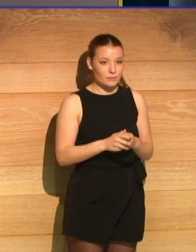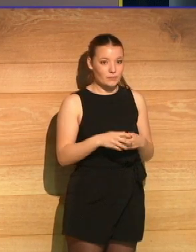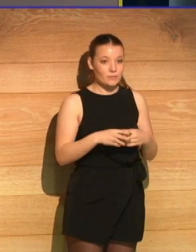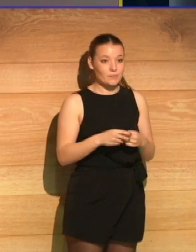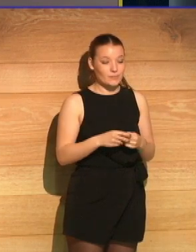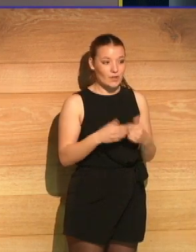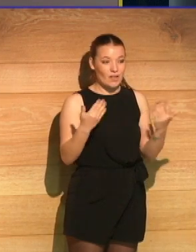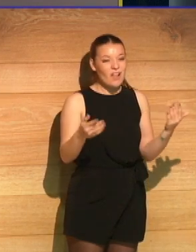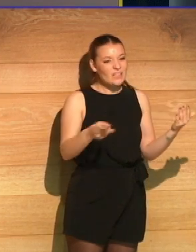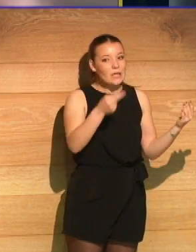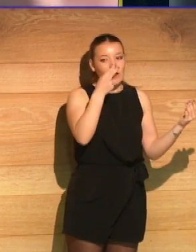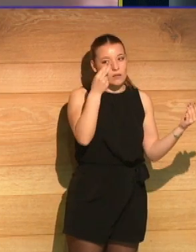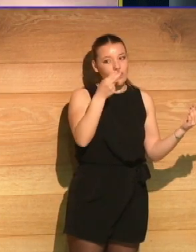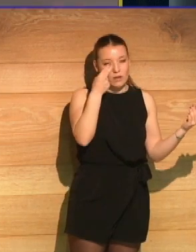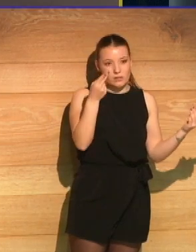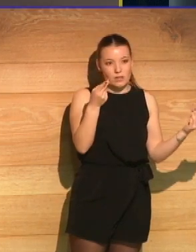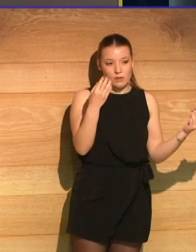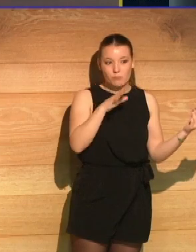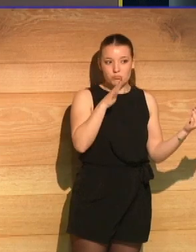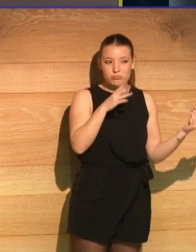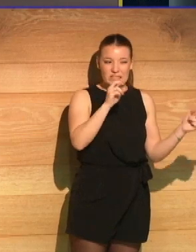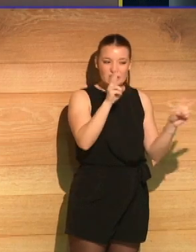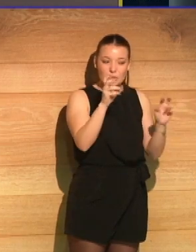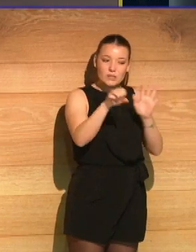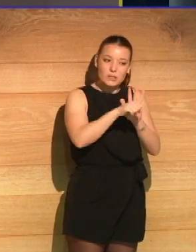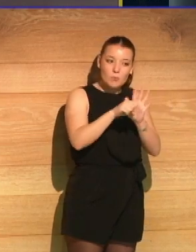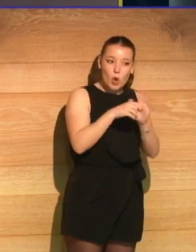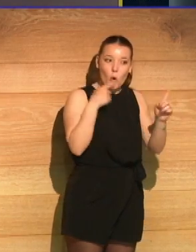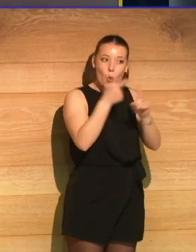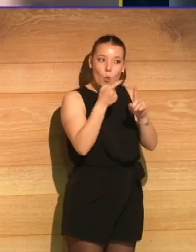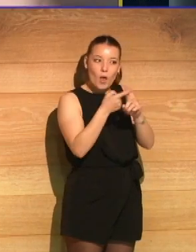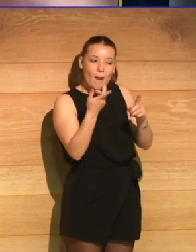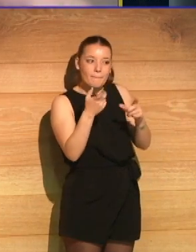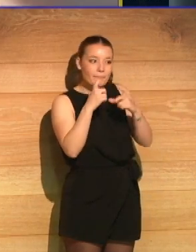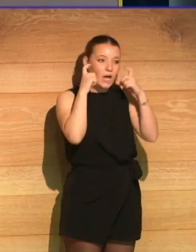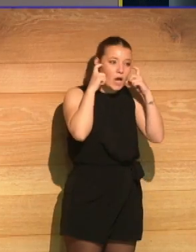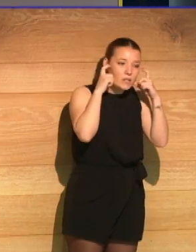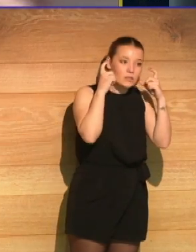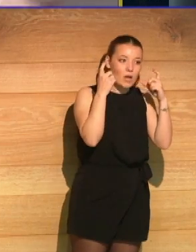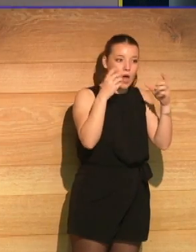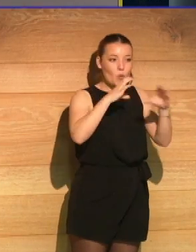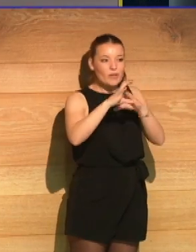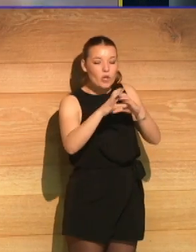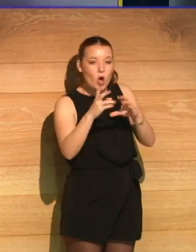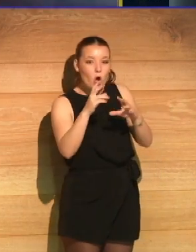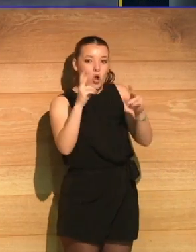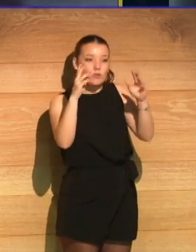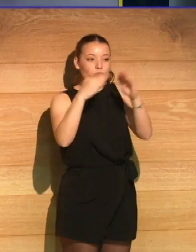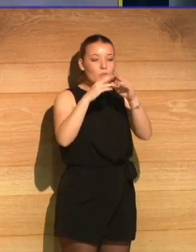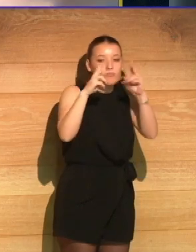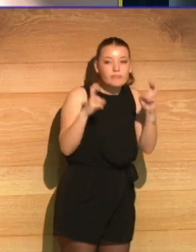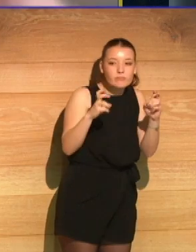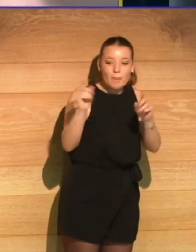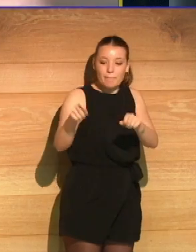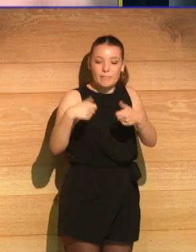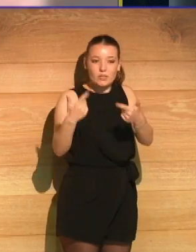era muy interesante jugar con todos esos símbolos de la máscara, de la comunicación, de la confinamiento, de la basura, de